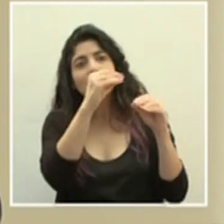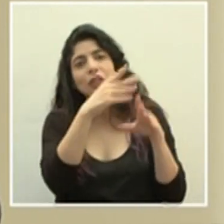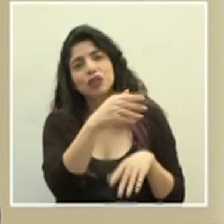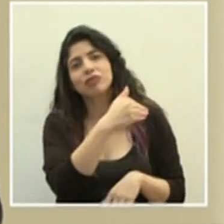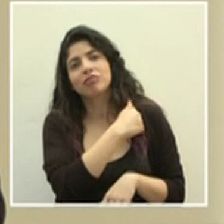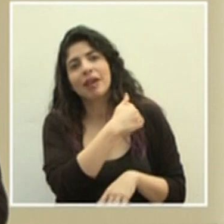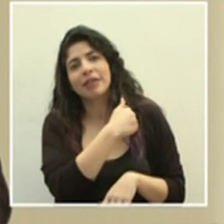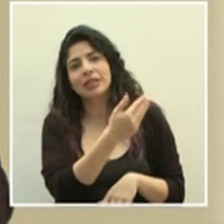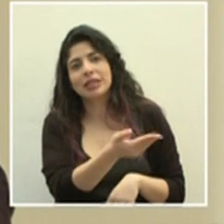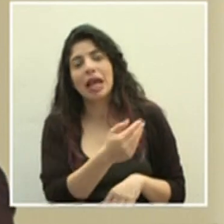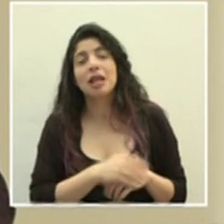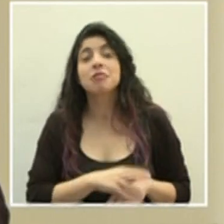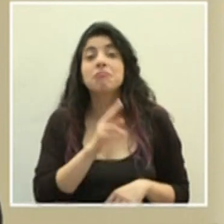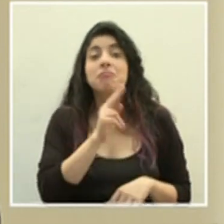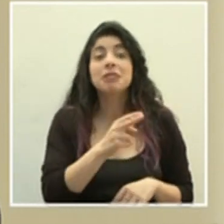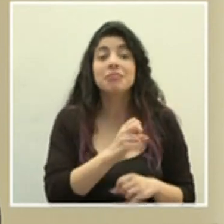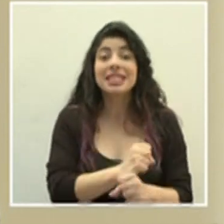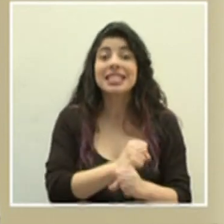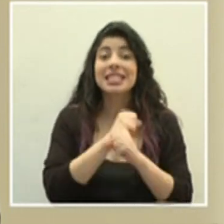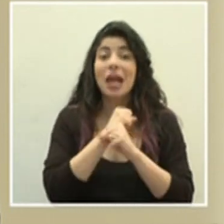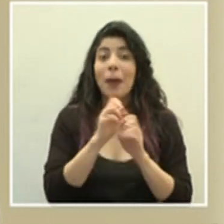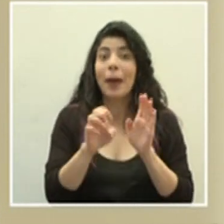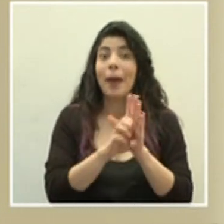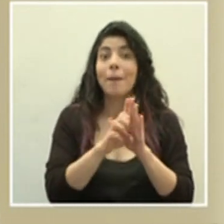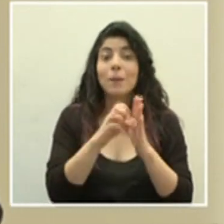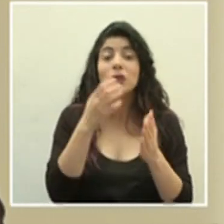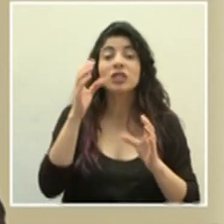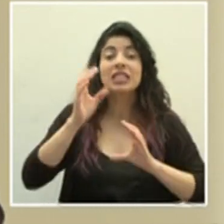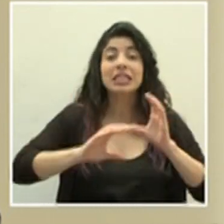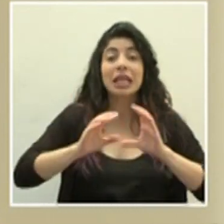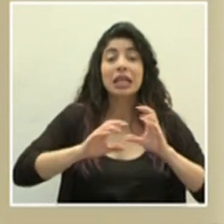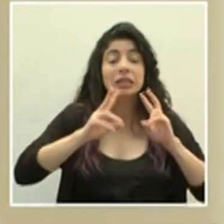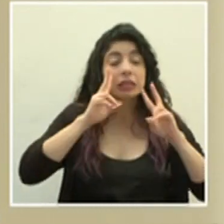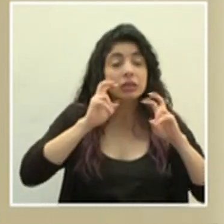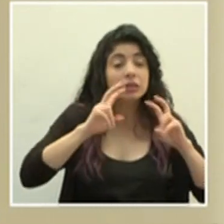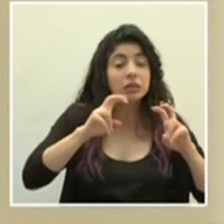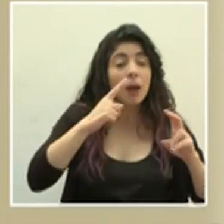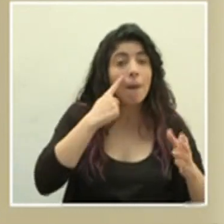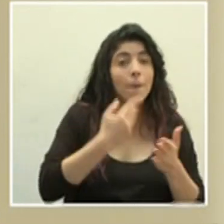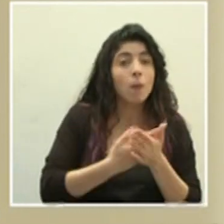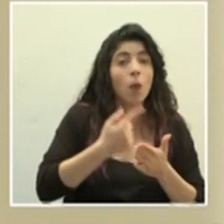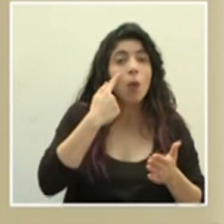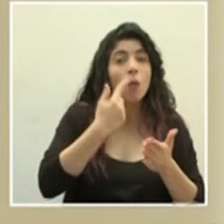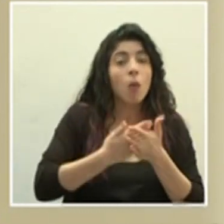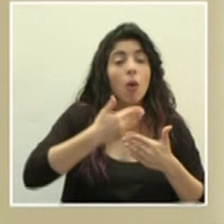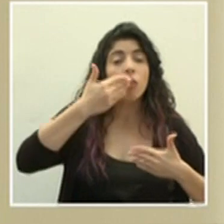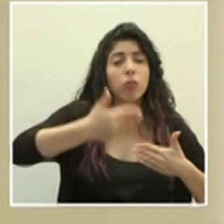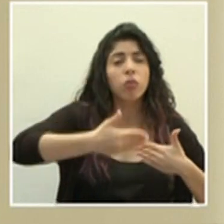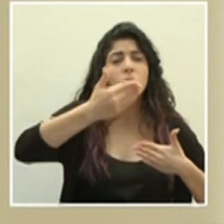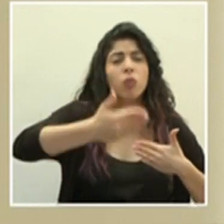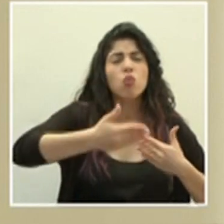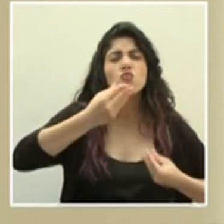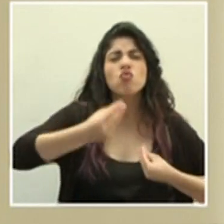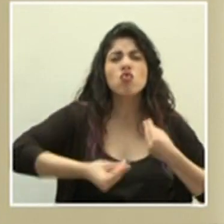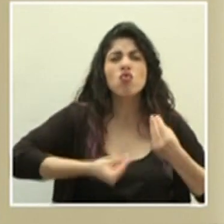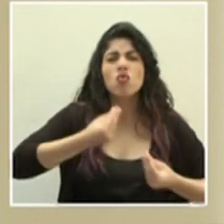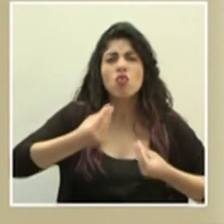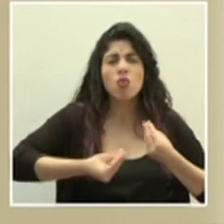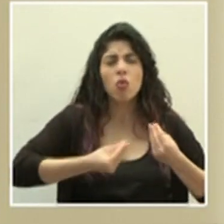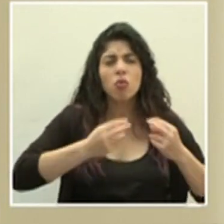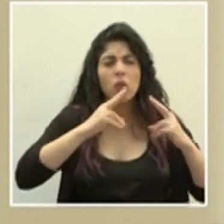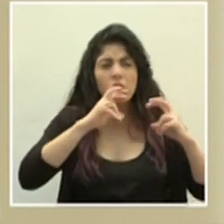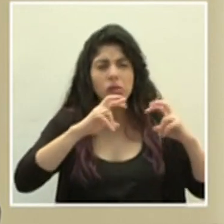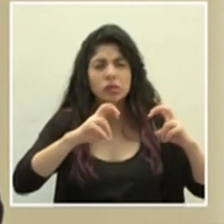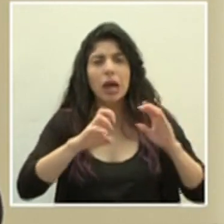diciendo, la misma seguridad, por ejemplo, en evidencia científica de las pruebas que se pueden ir ejecutando, cómo podemos ir manejando conciertos,